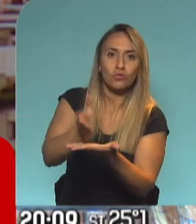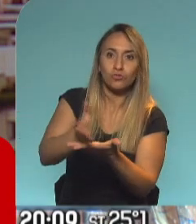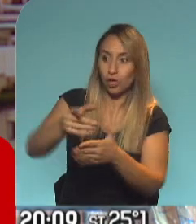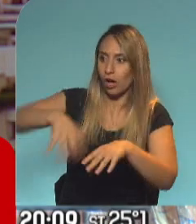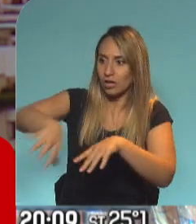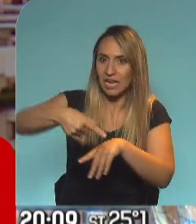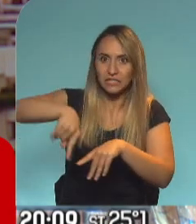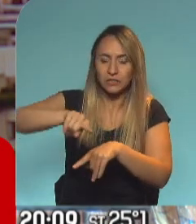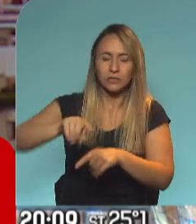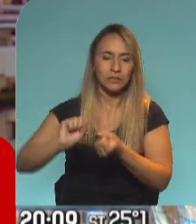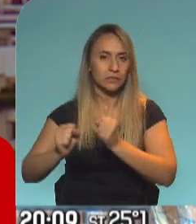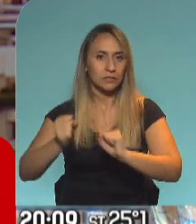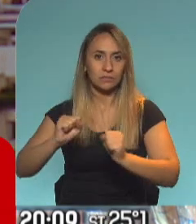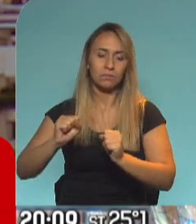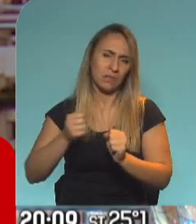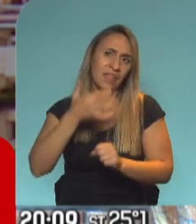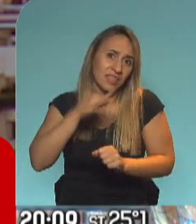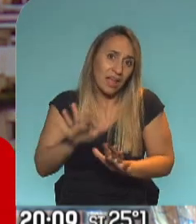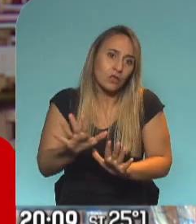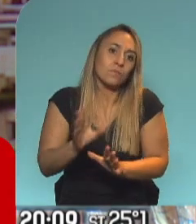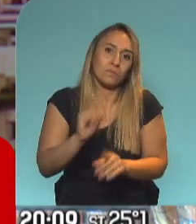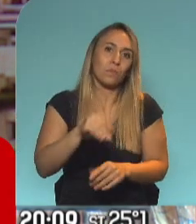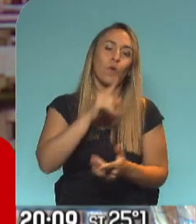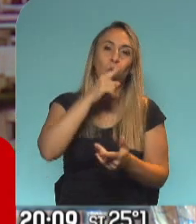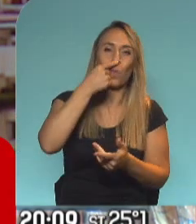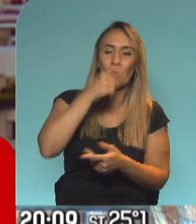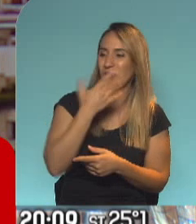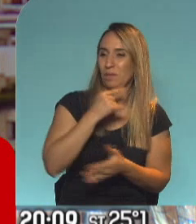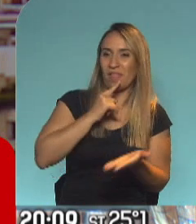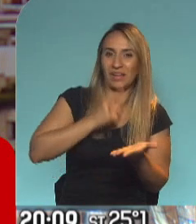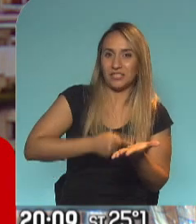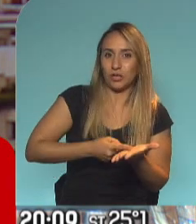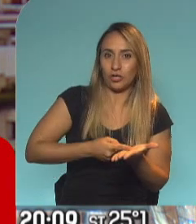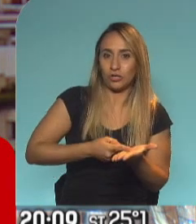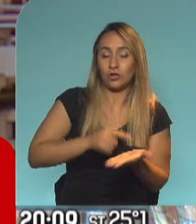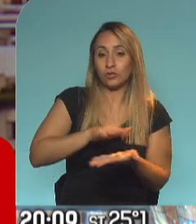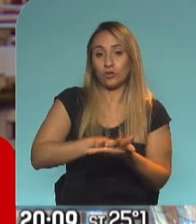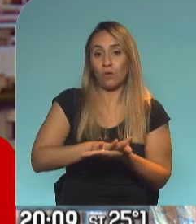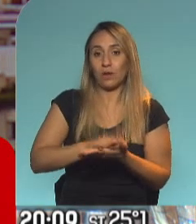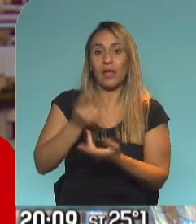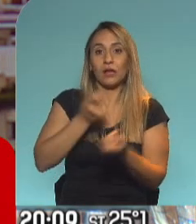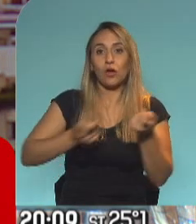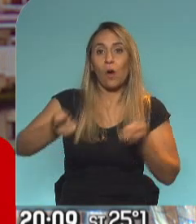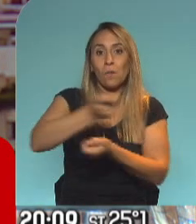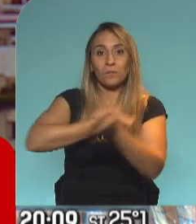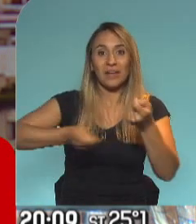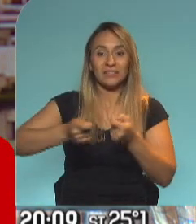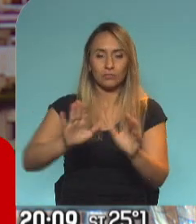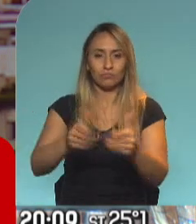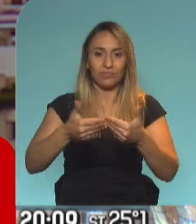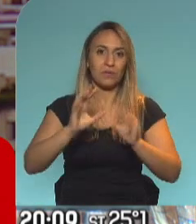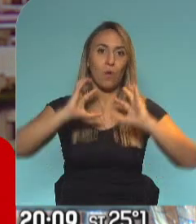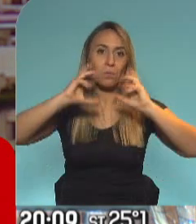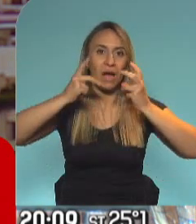porque no solamente por esta última medida con respecto al cierre de comercialización en el caso del maíz,